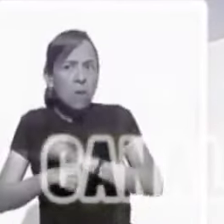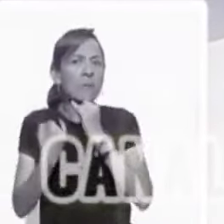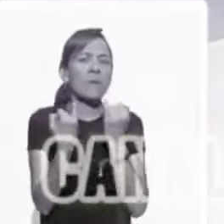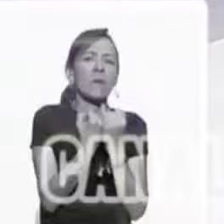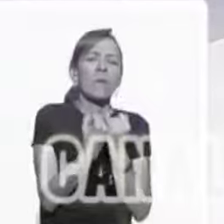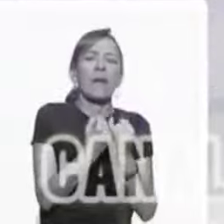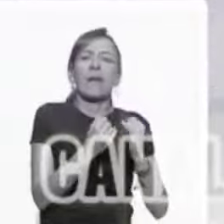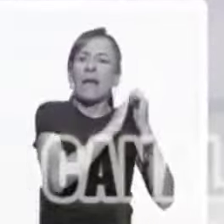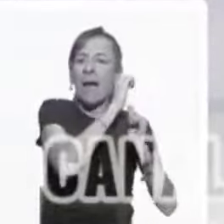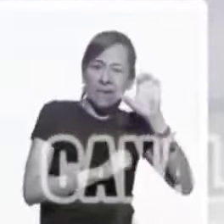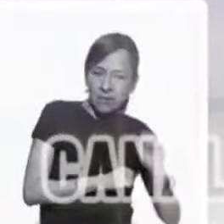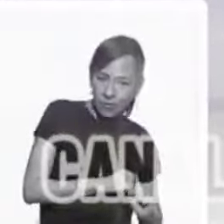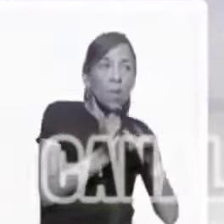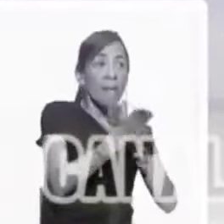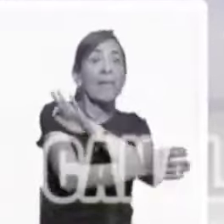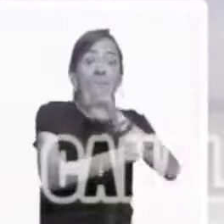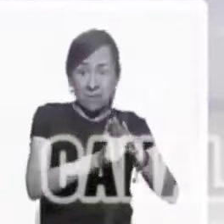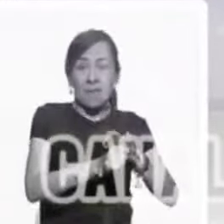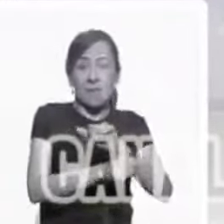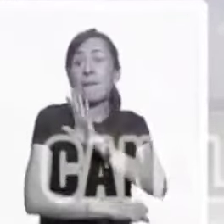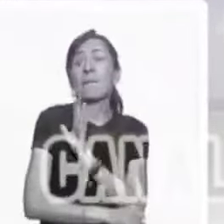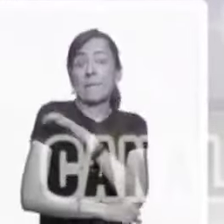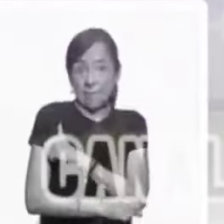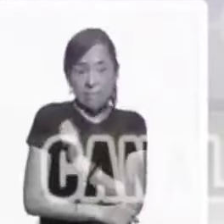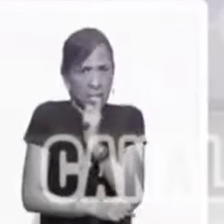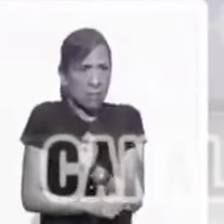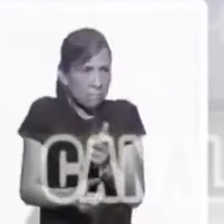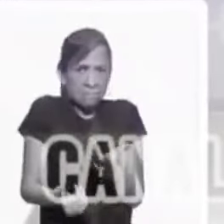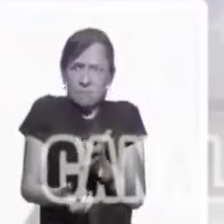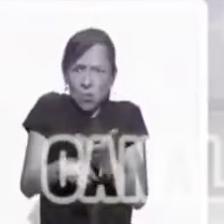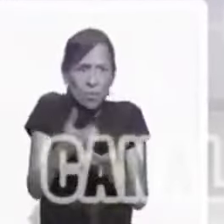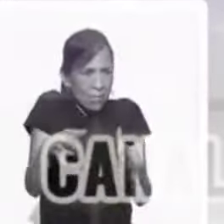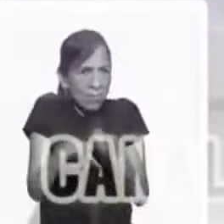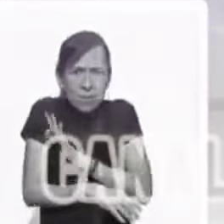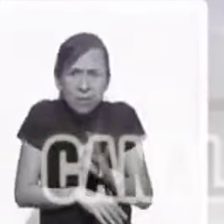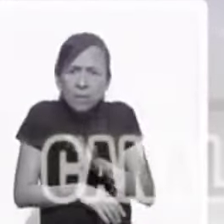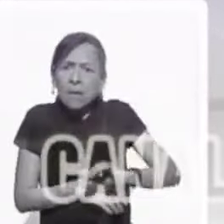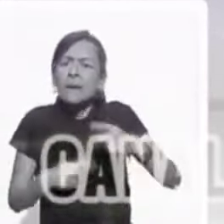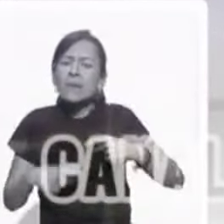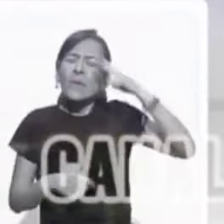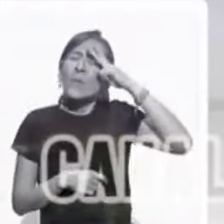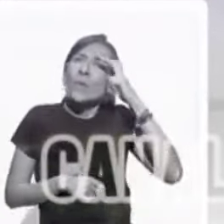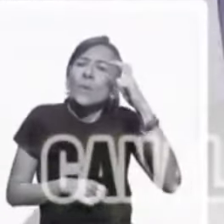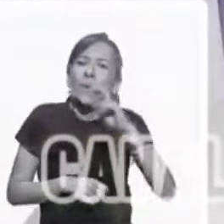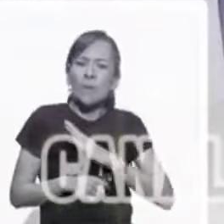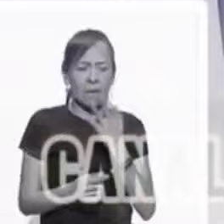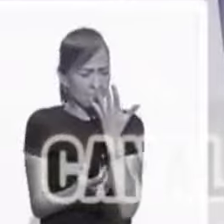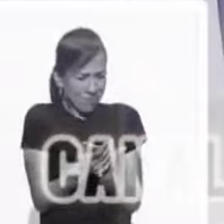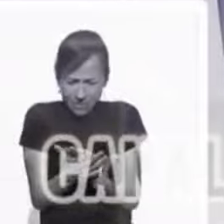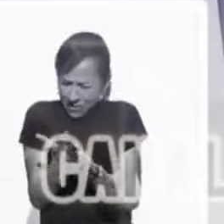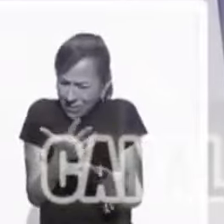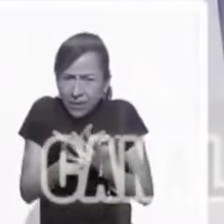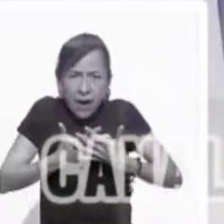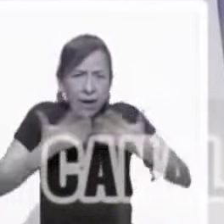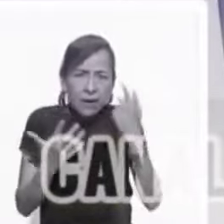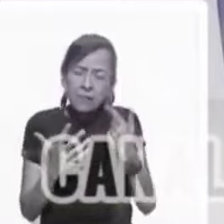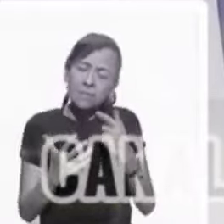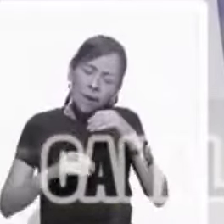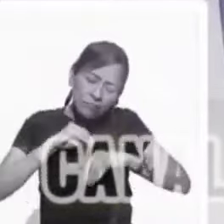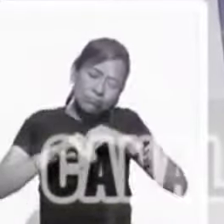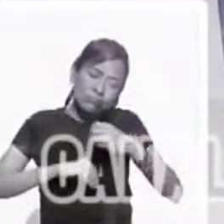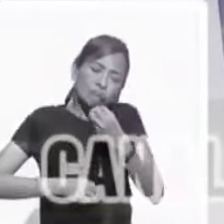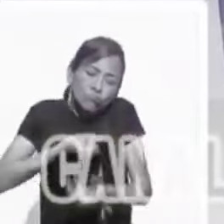pueblo palestino que las cosas pueden cambiar y que los pueblos tienen derecho a soñar y a construir con sus propias manos un mundo mejor qué crees lo que ha hecho que aquí sea